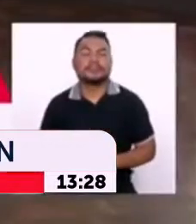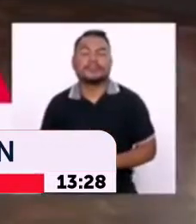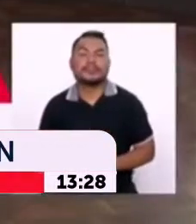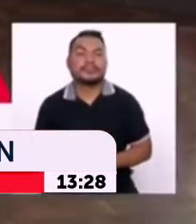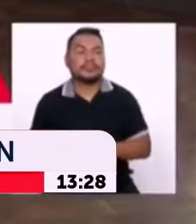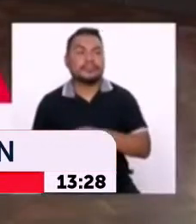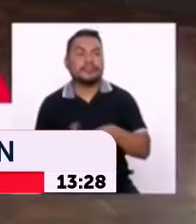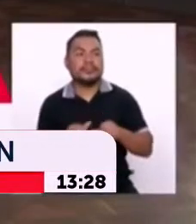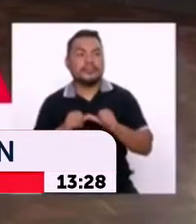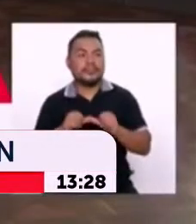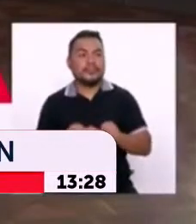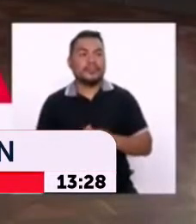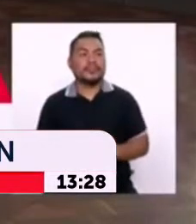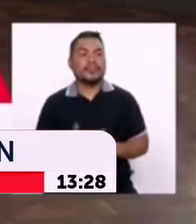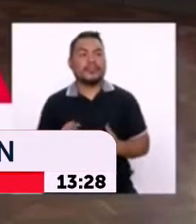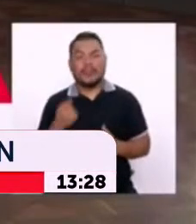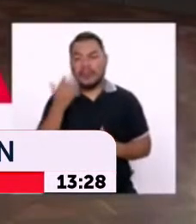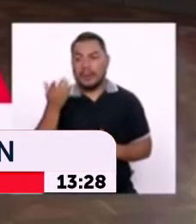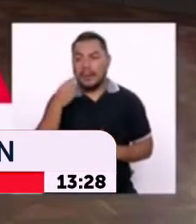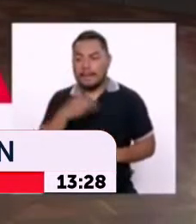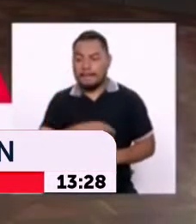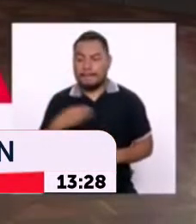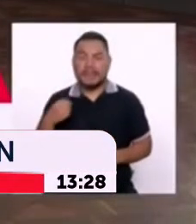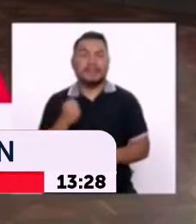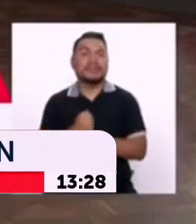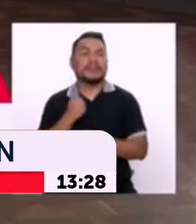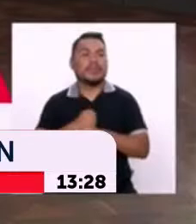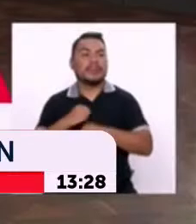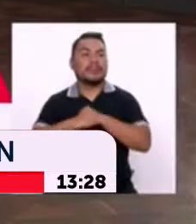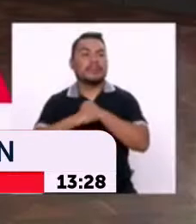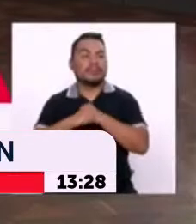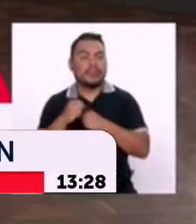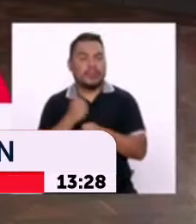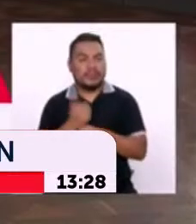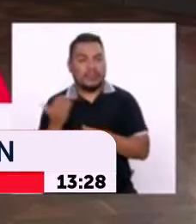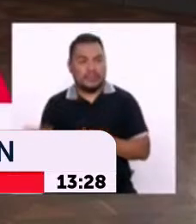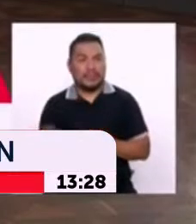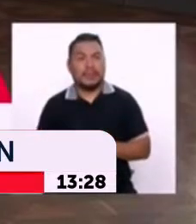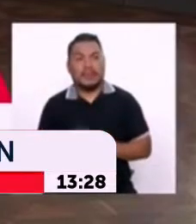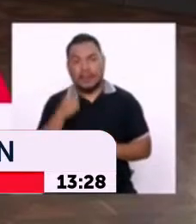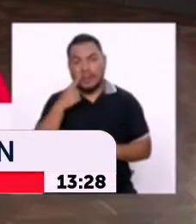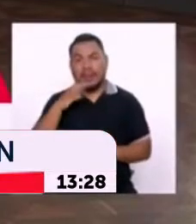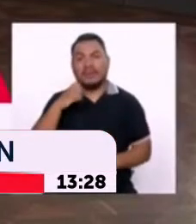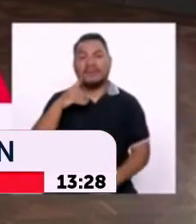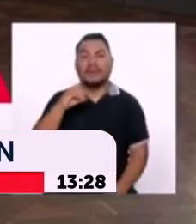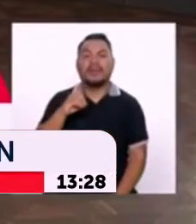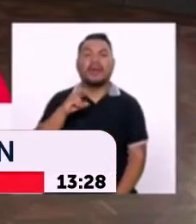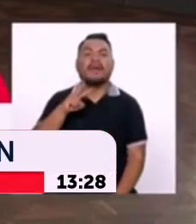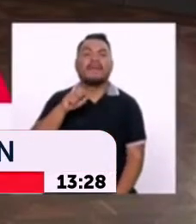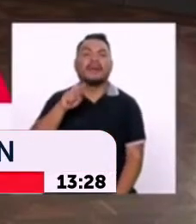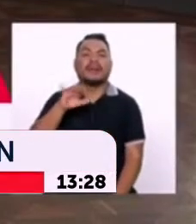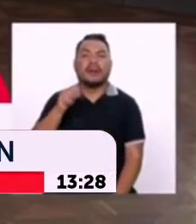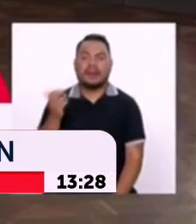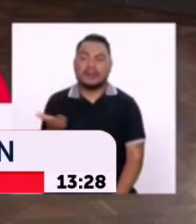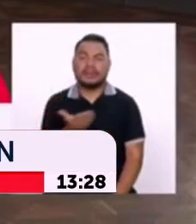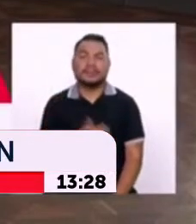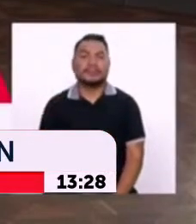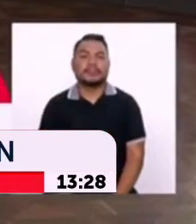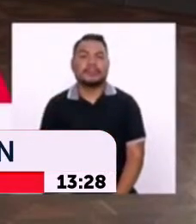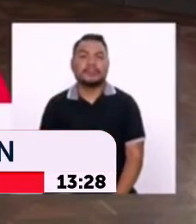¡Exitosa! Continuamos con la intervención del señor Ministro de Trabajo y Promoción del Empleo, señor Fernando Varela Borges.